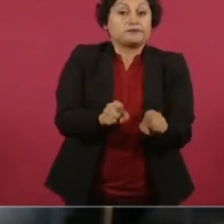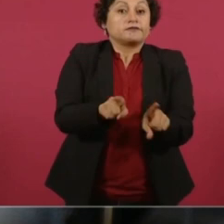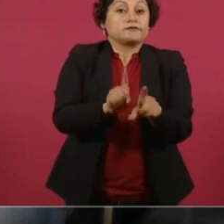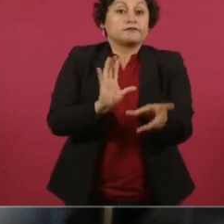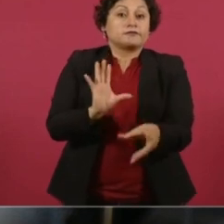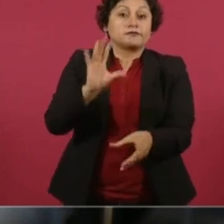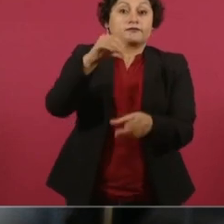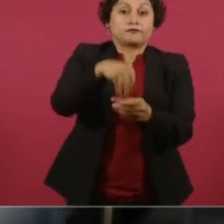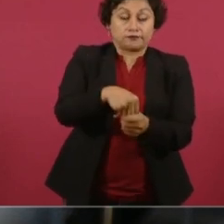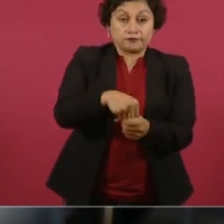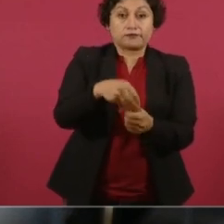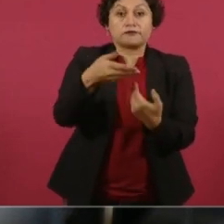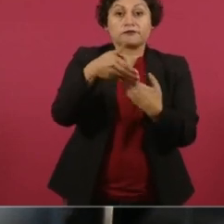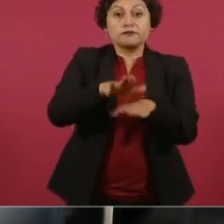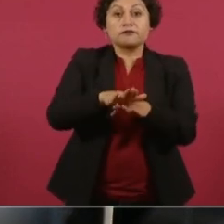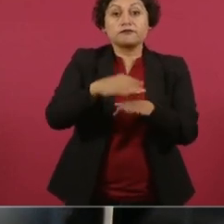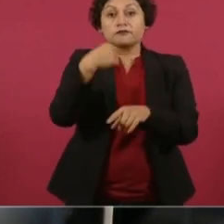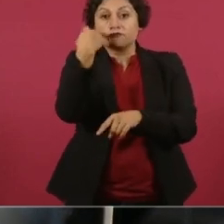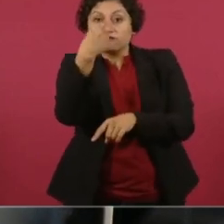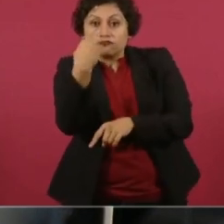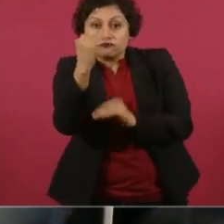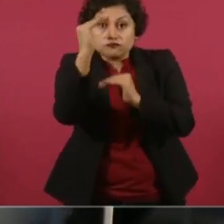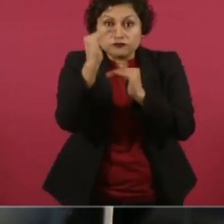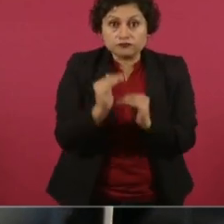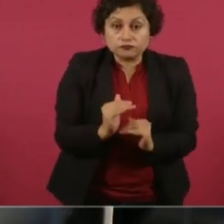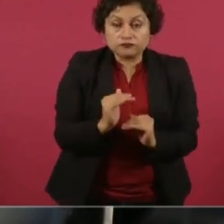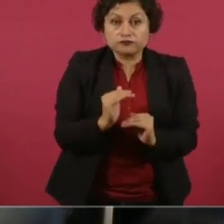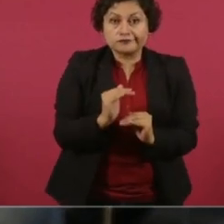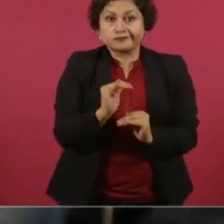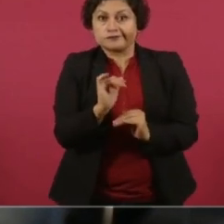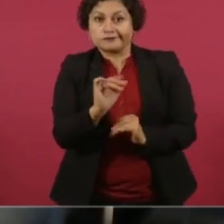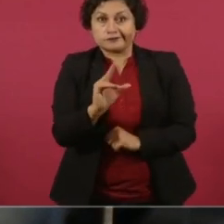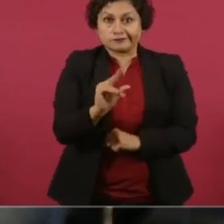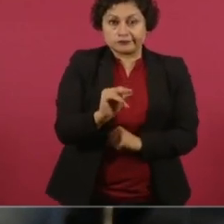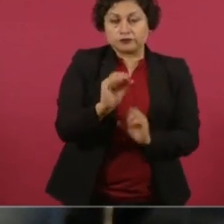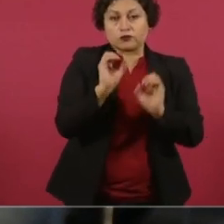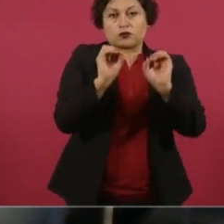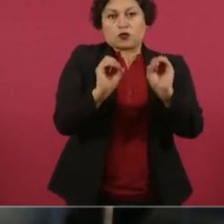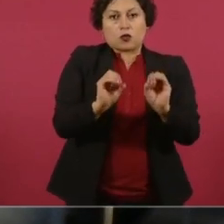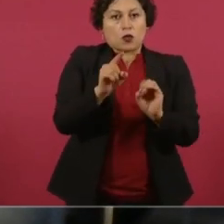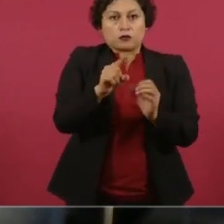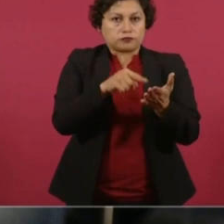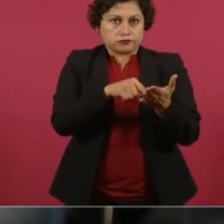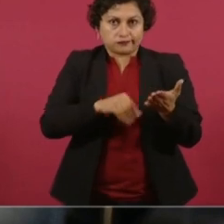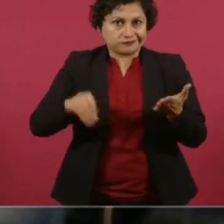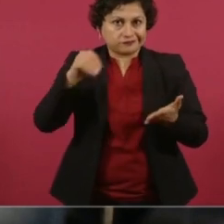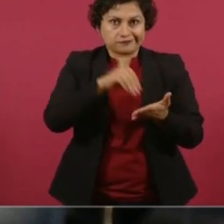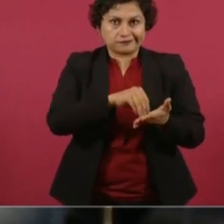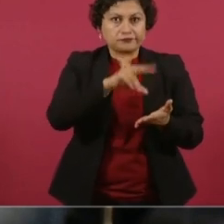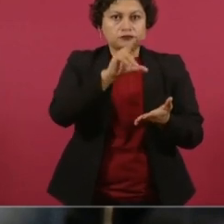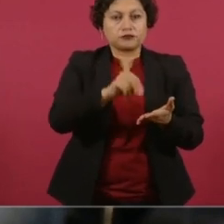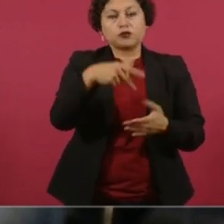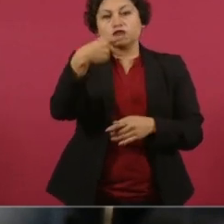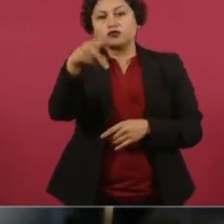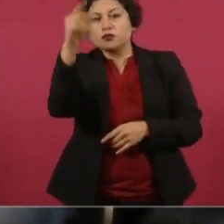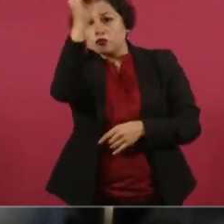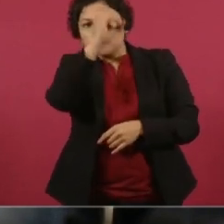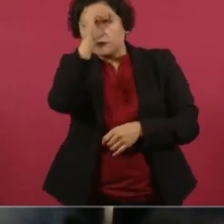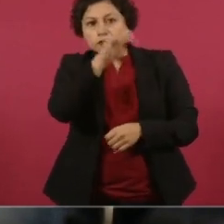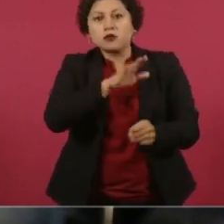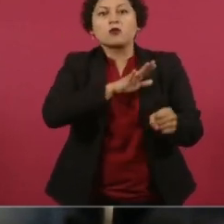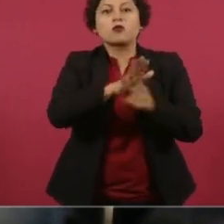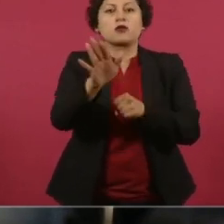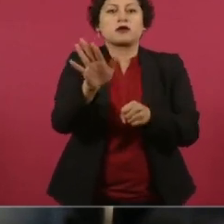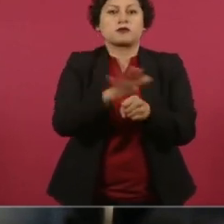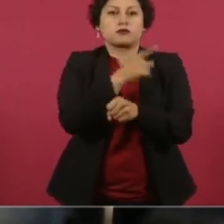no viene, si ya a estas alturas usted tiene un planteamiento, una postura respecto de esto, ya que dijo hay que